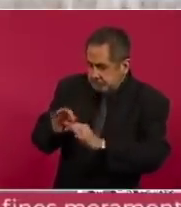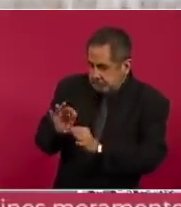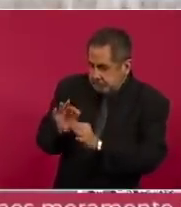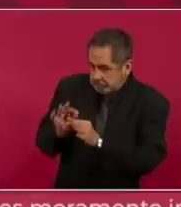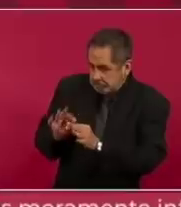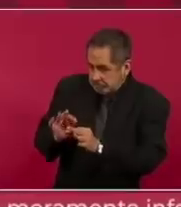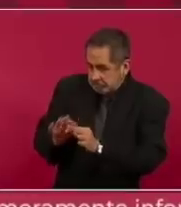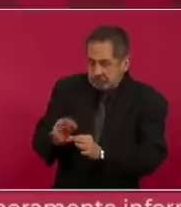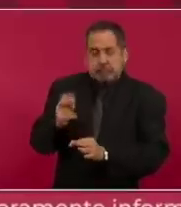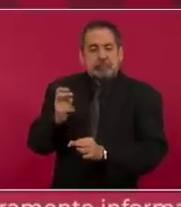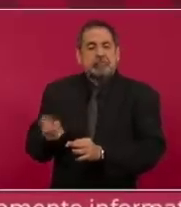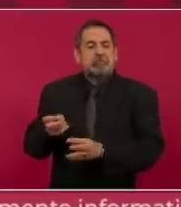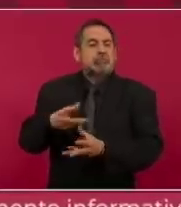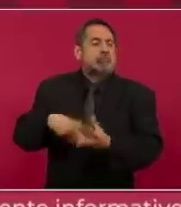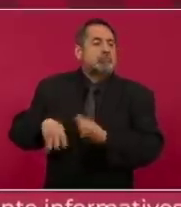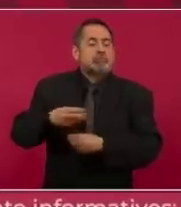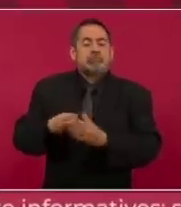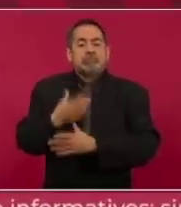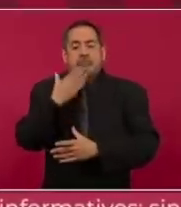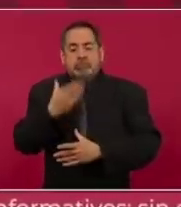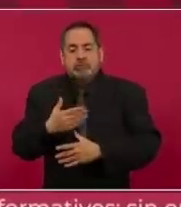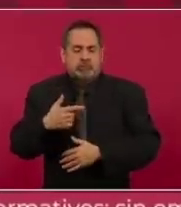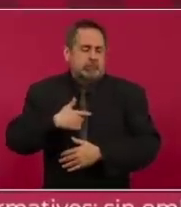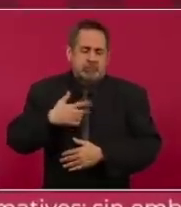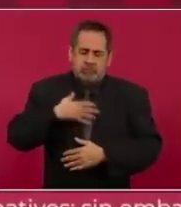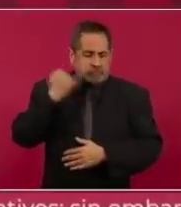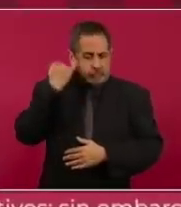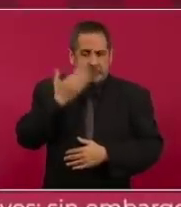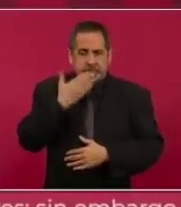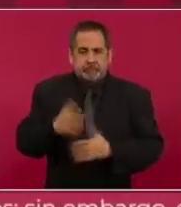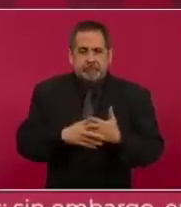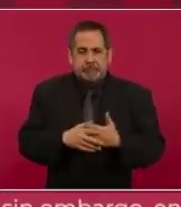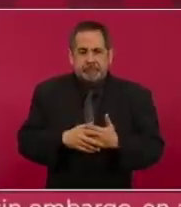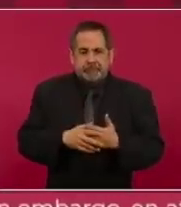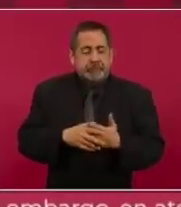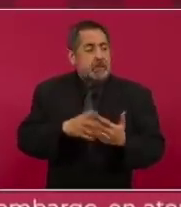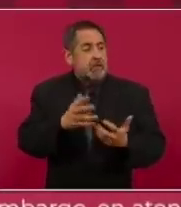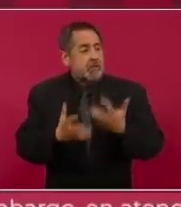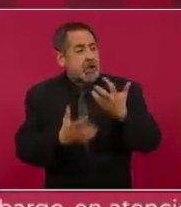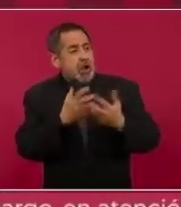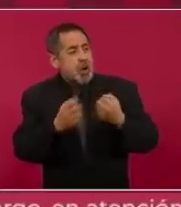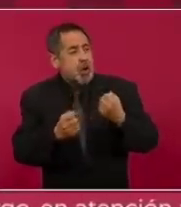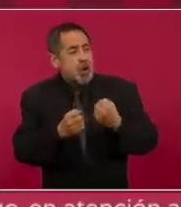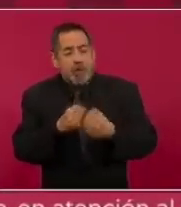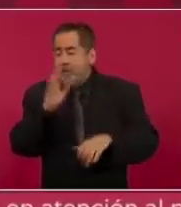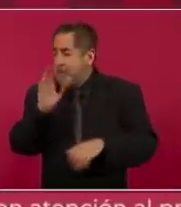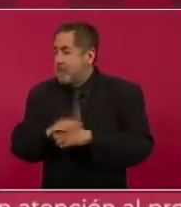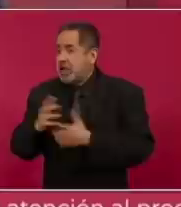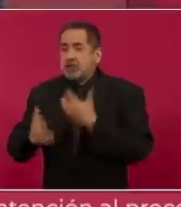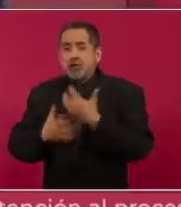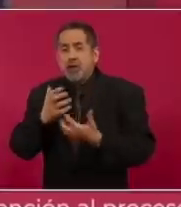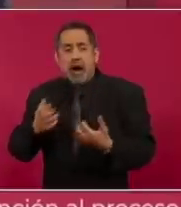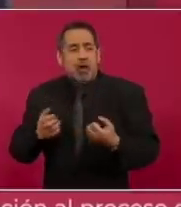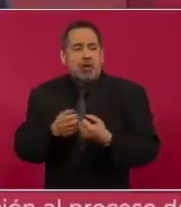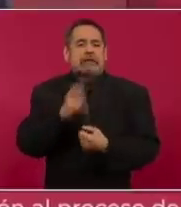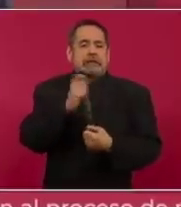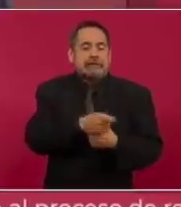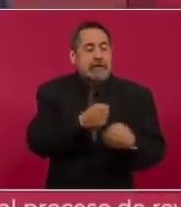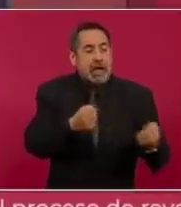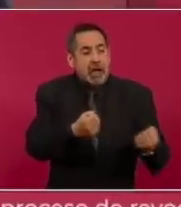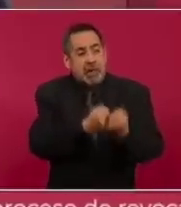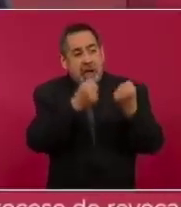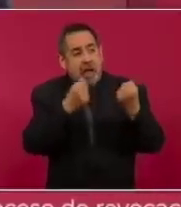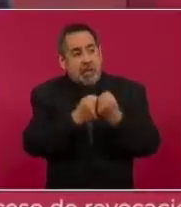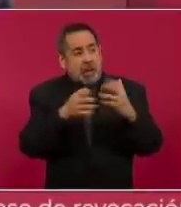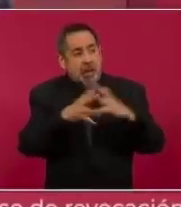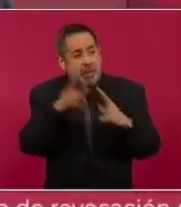Y voy a sostenerlo. No se puede apagar el fuego con el fuego. La violencia no se puede enfrentar con la violencia.